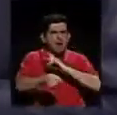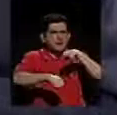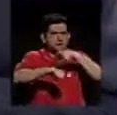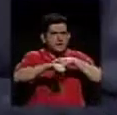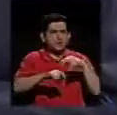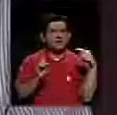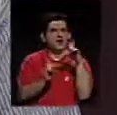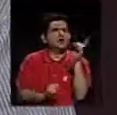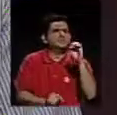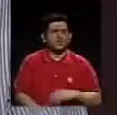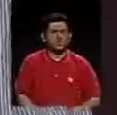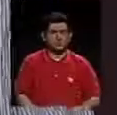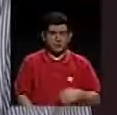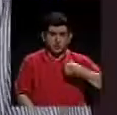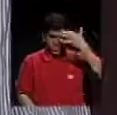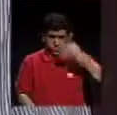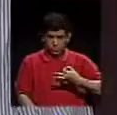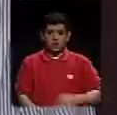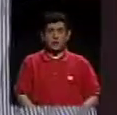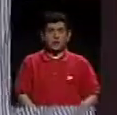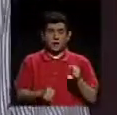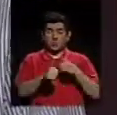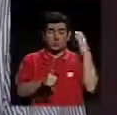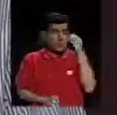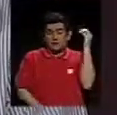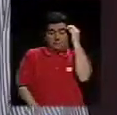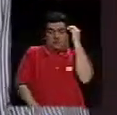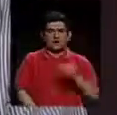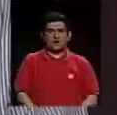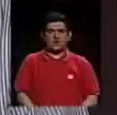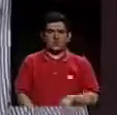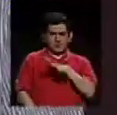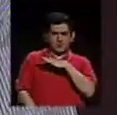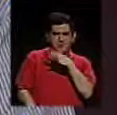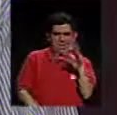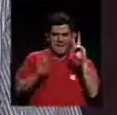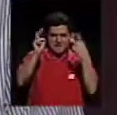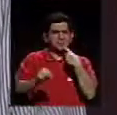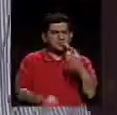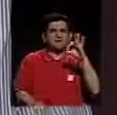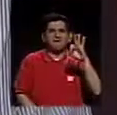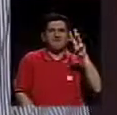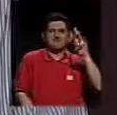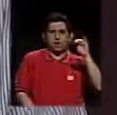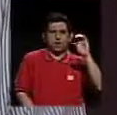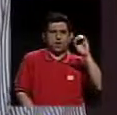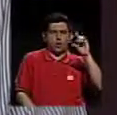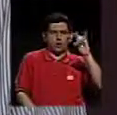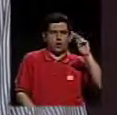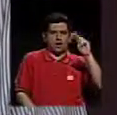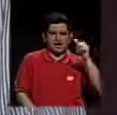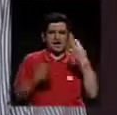República? A mí me parece que como reacción inmediata es que el espíritu de lo que está diciendo don Fabio se orienta